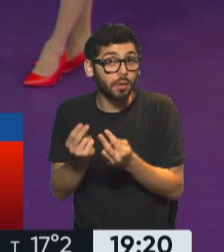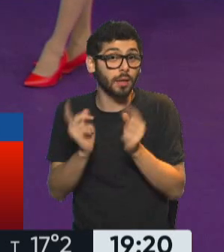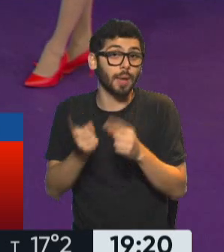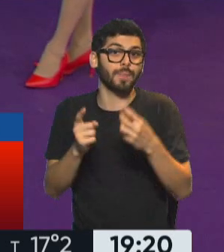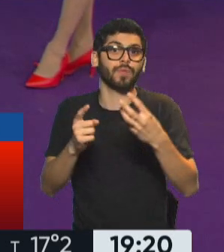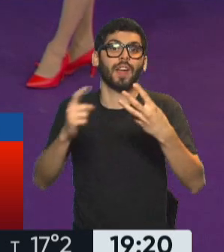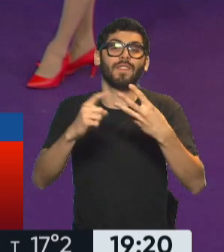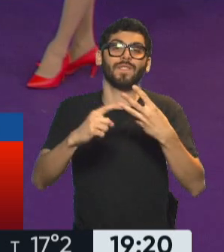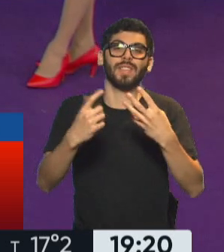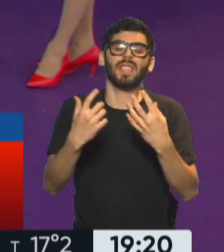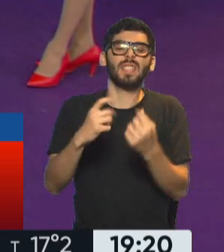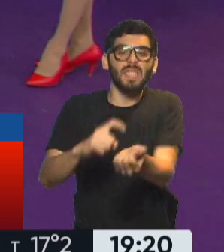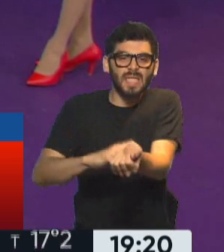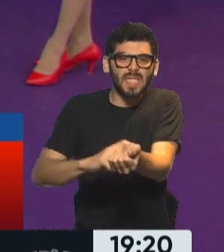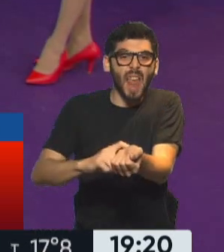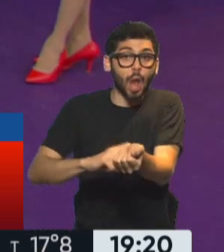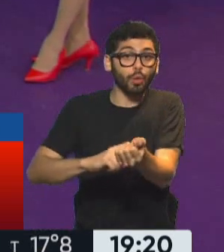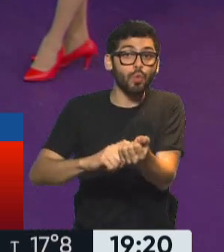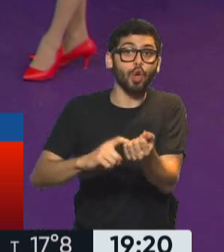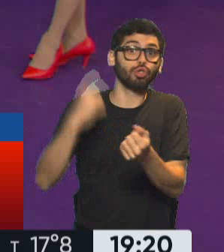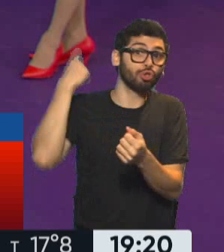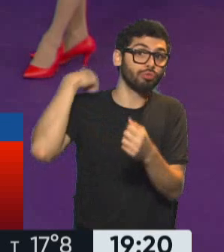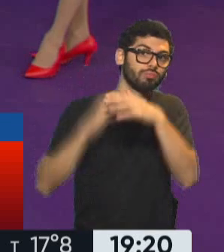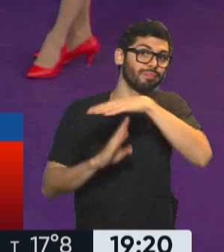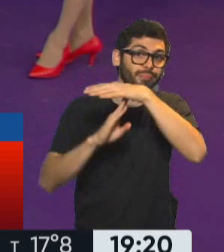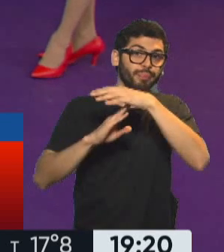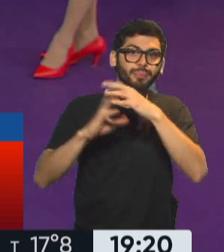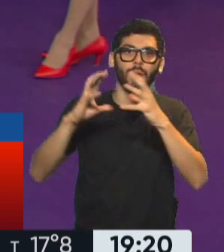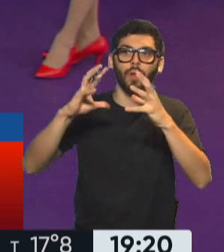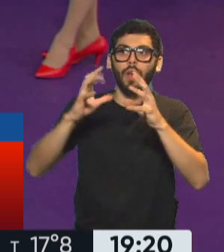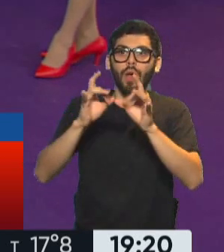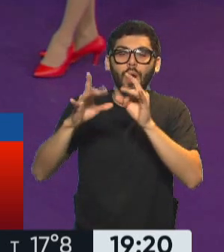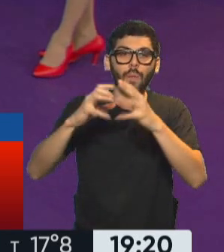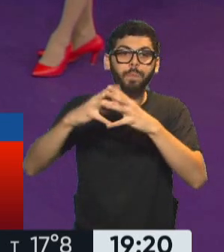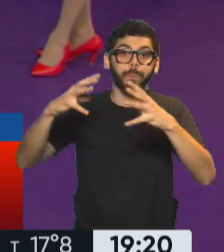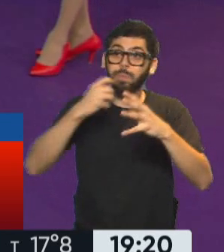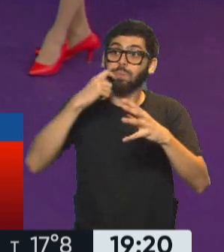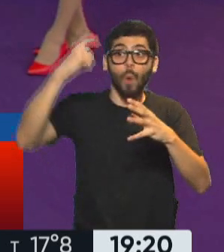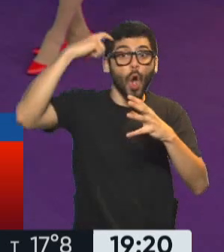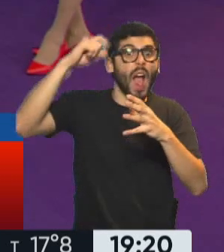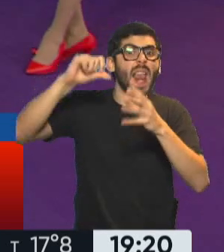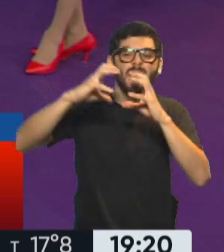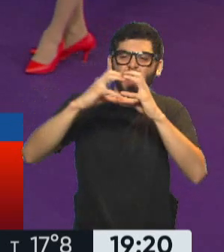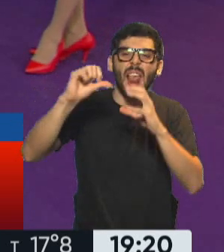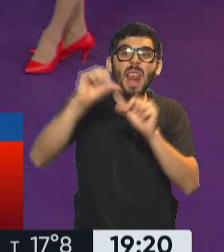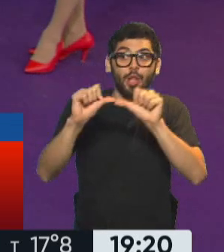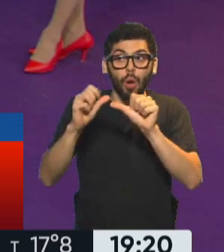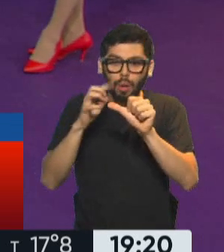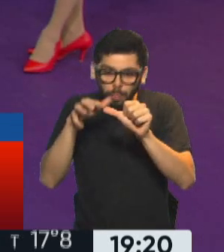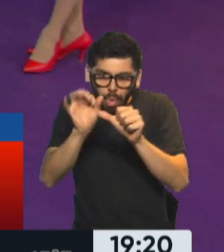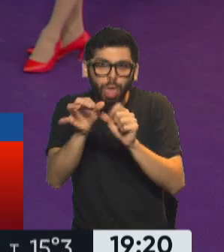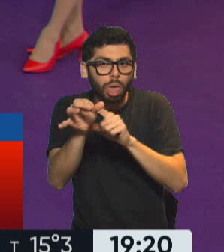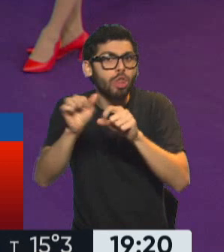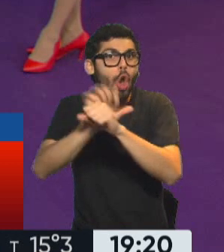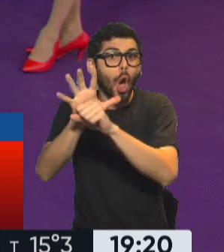central, se ha hallado el COVID en líquido cefalorraquídeo, enfermedades neuromusculares,